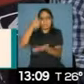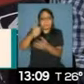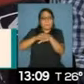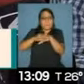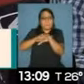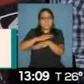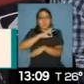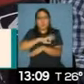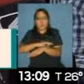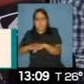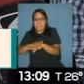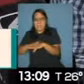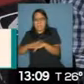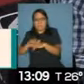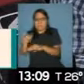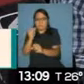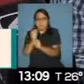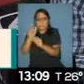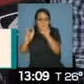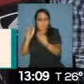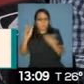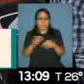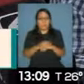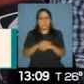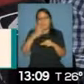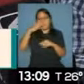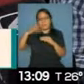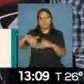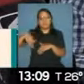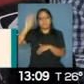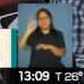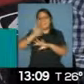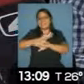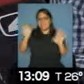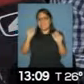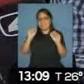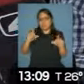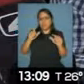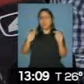al salario inicial de un trabajador y de ahí para arriba con el escalonamiento correspondiente.